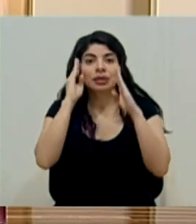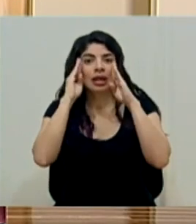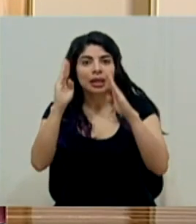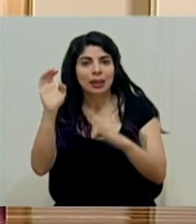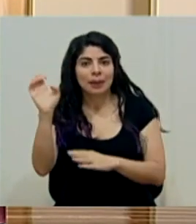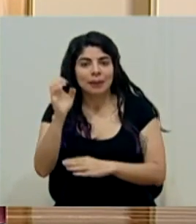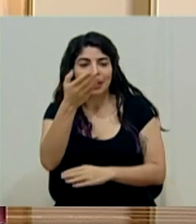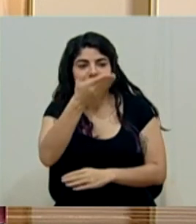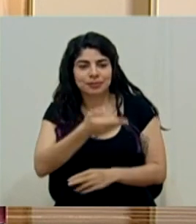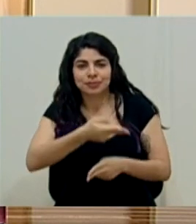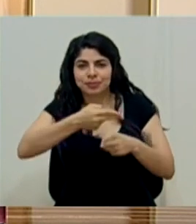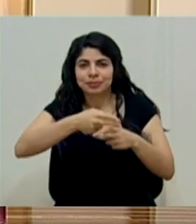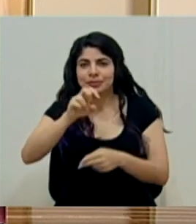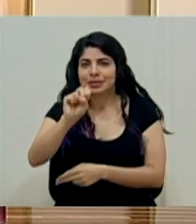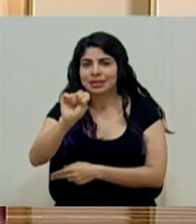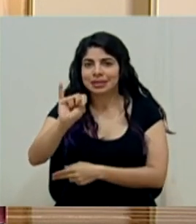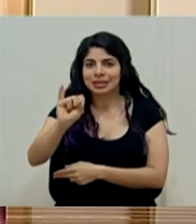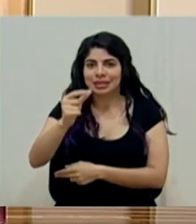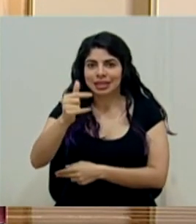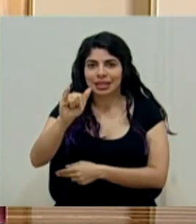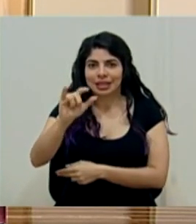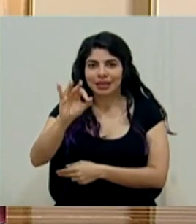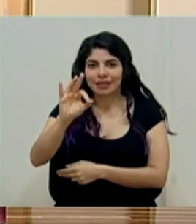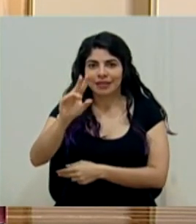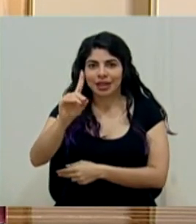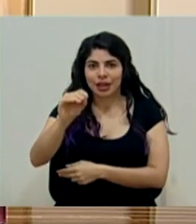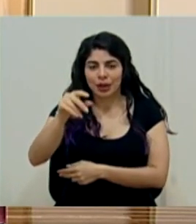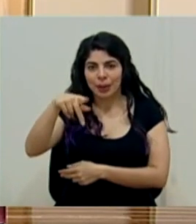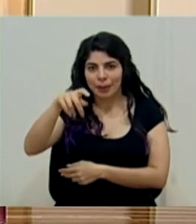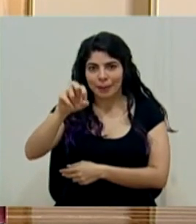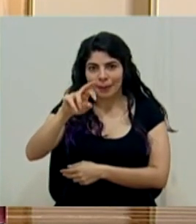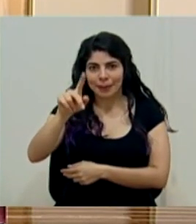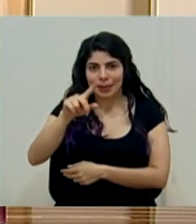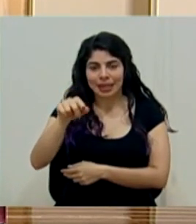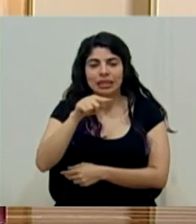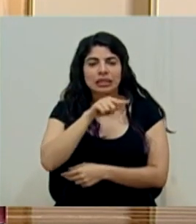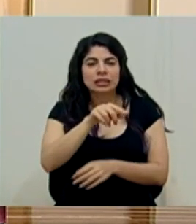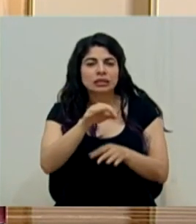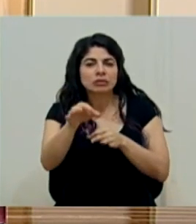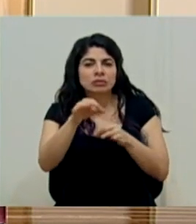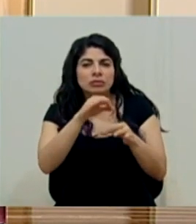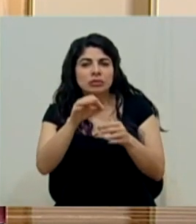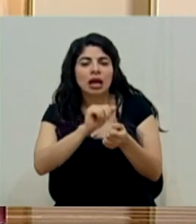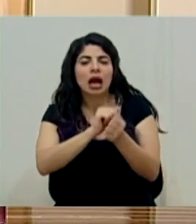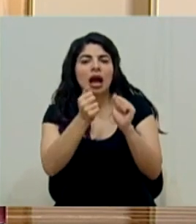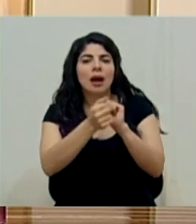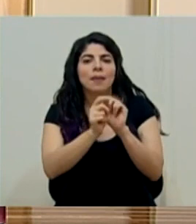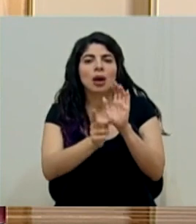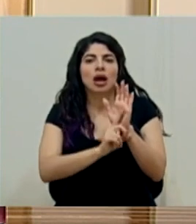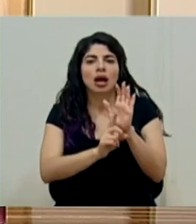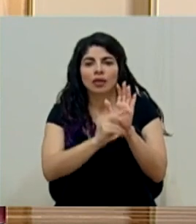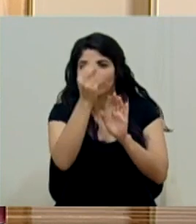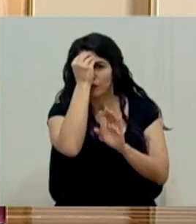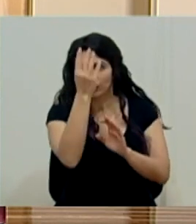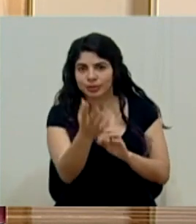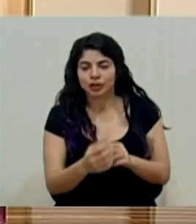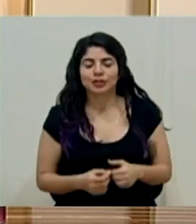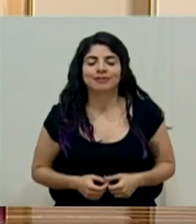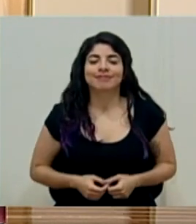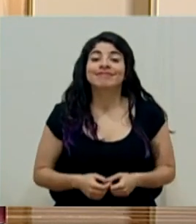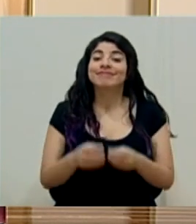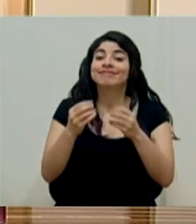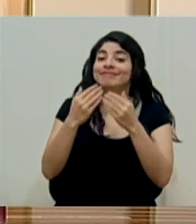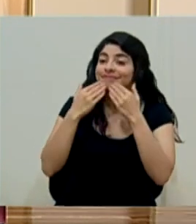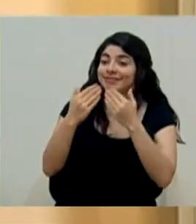Atención de Emergencias, el señor Sigifredo Pérez, estará ofreciendo la actualización de cambio de alertas.